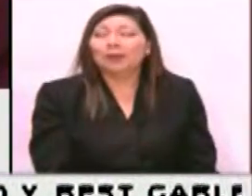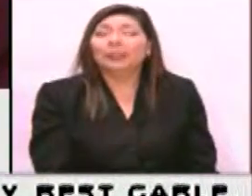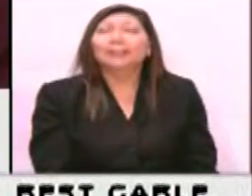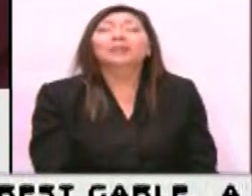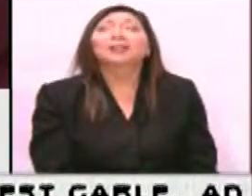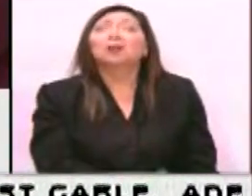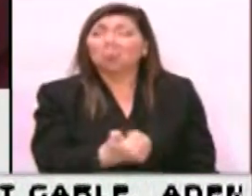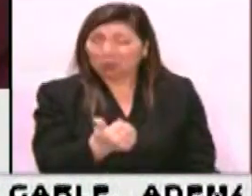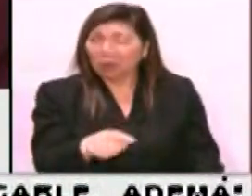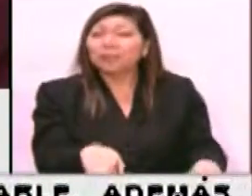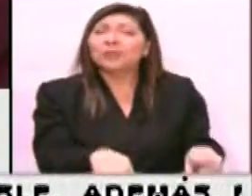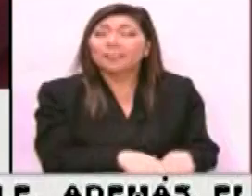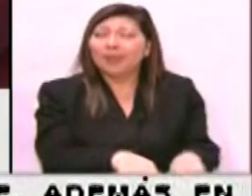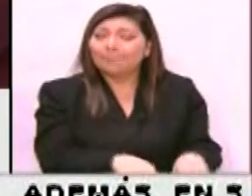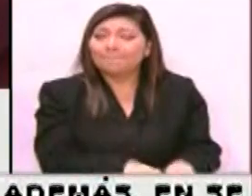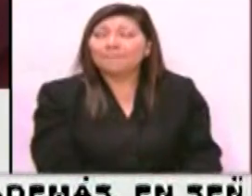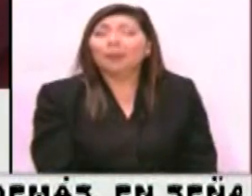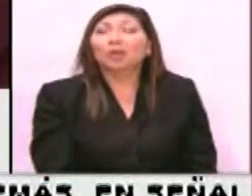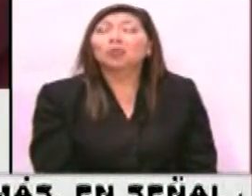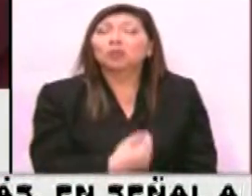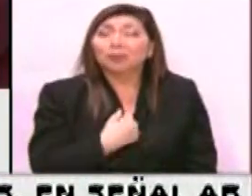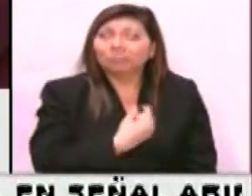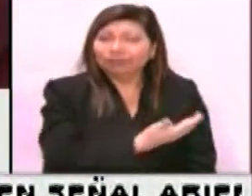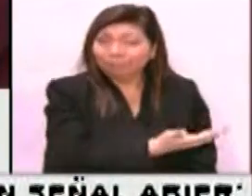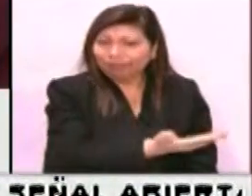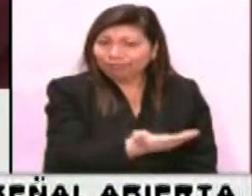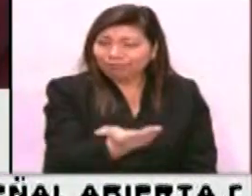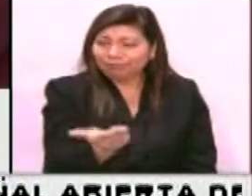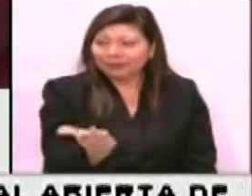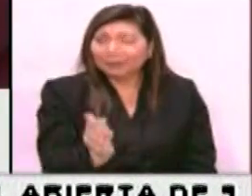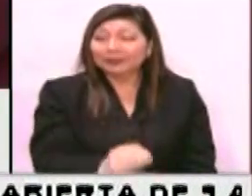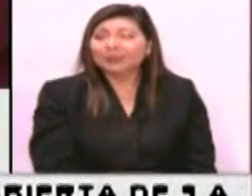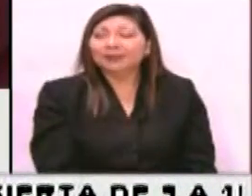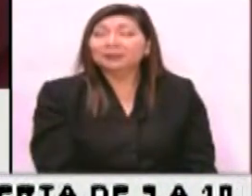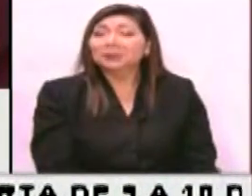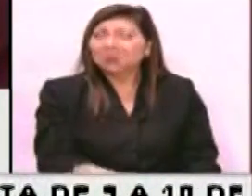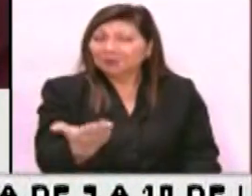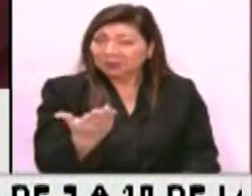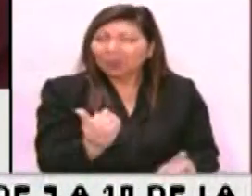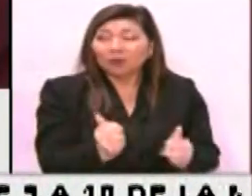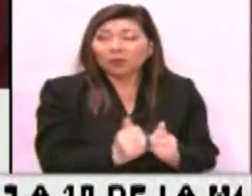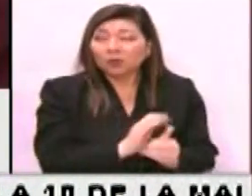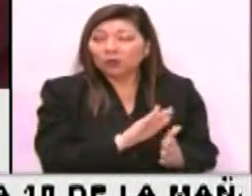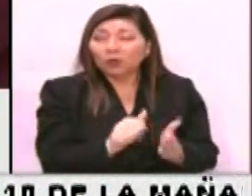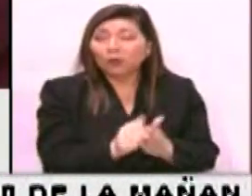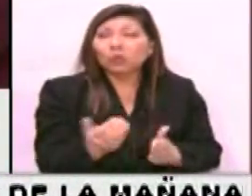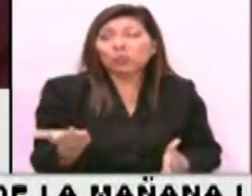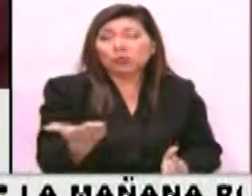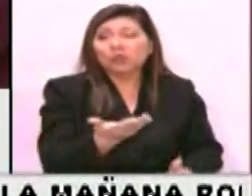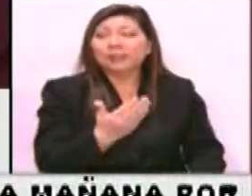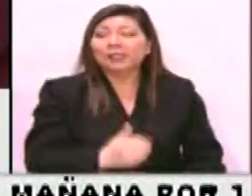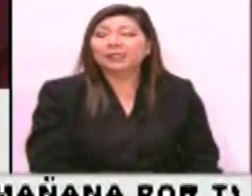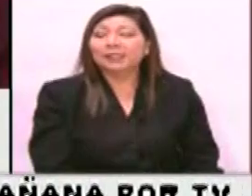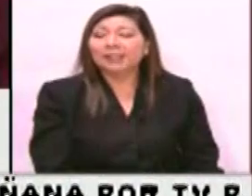extranjero. Yo los invito, me invito yo con todos ustedes,